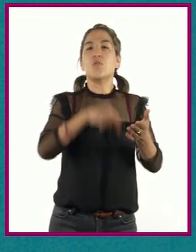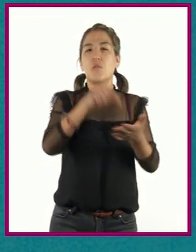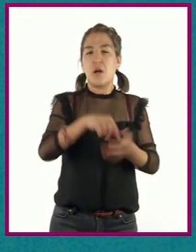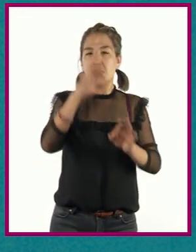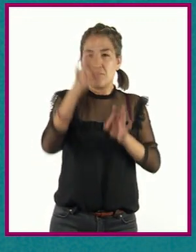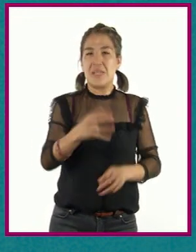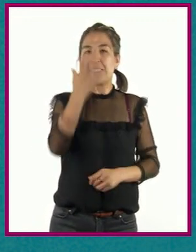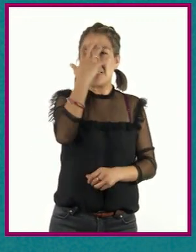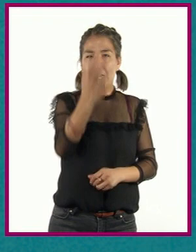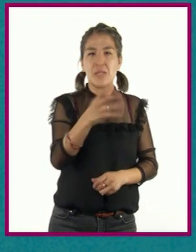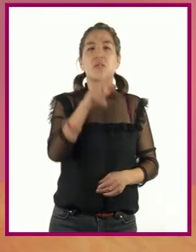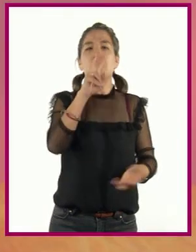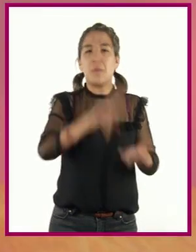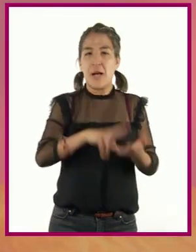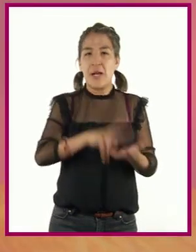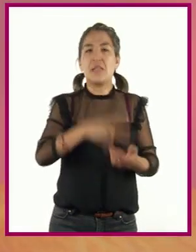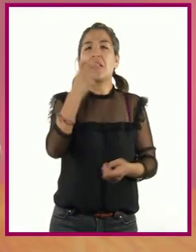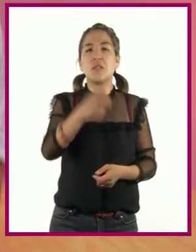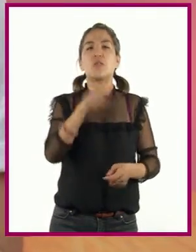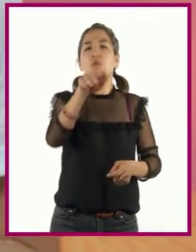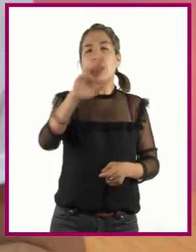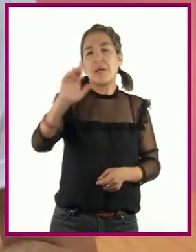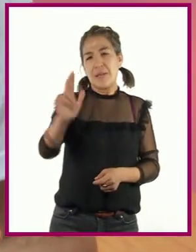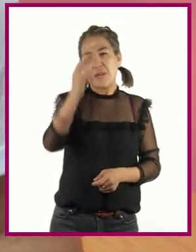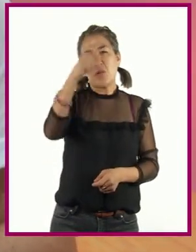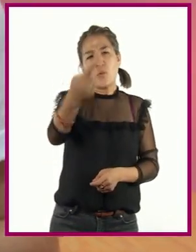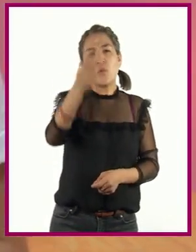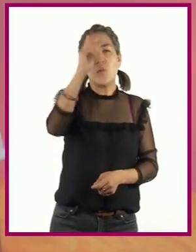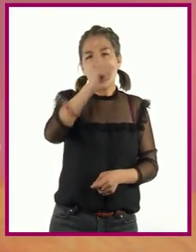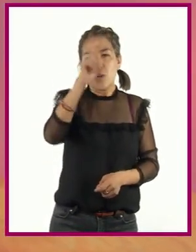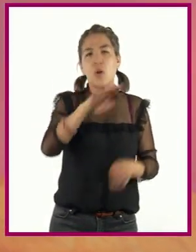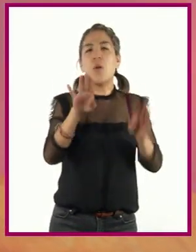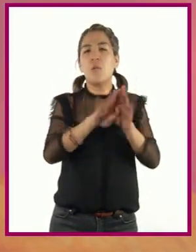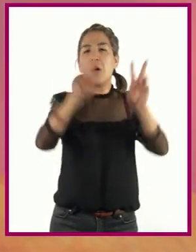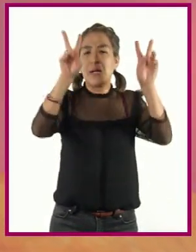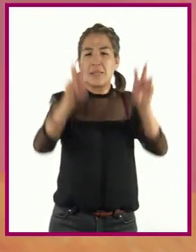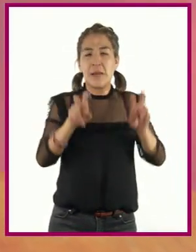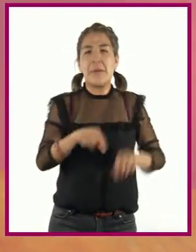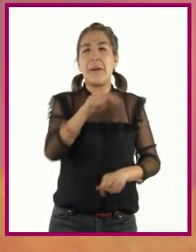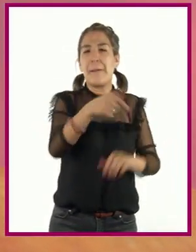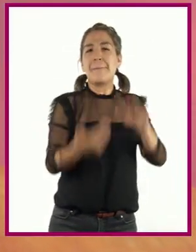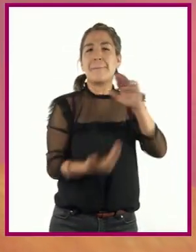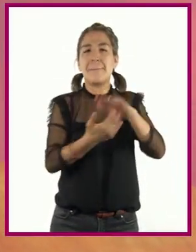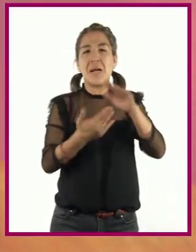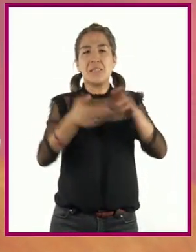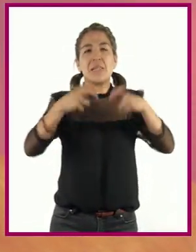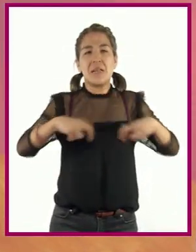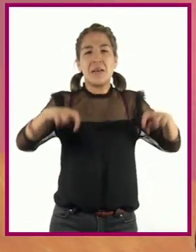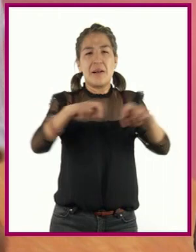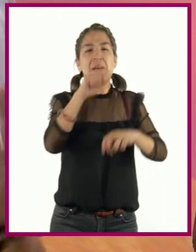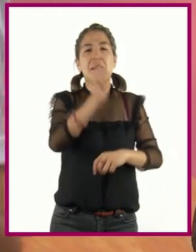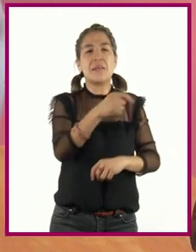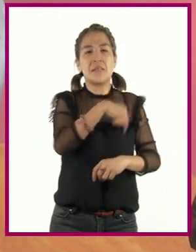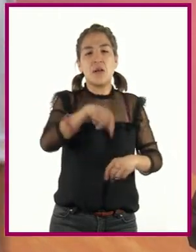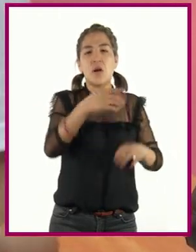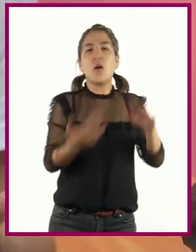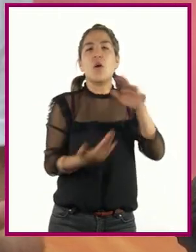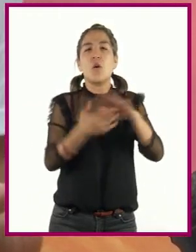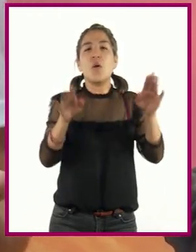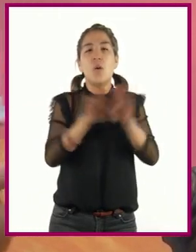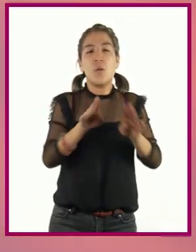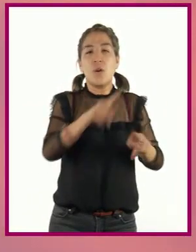validados. Profesora, ¿usted recomendaría seleccionar temas para las mesas redondas que tengan que ver con el entorno